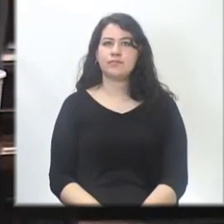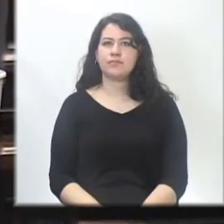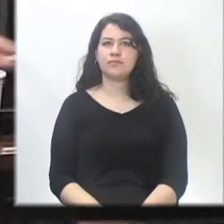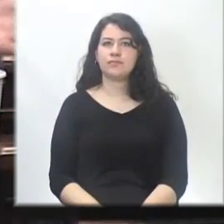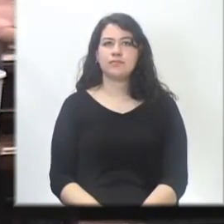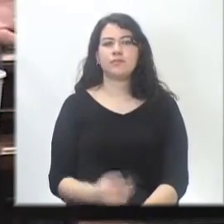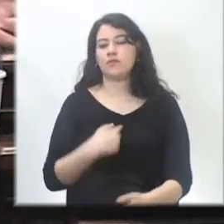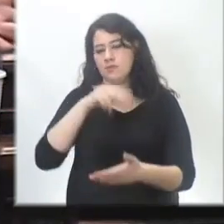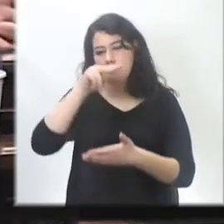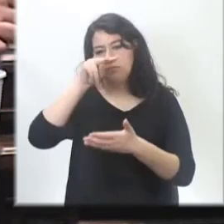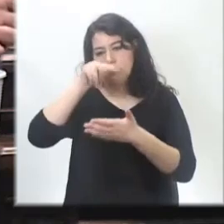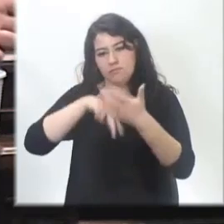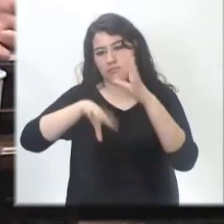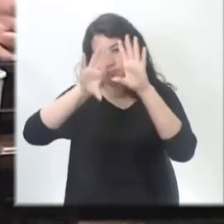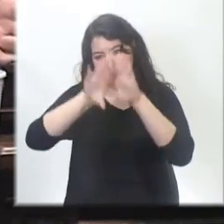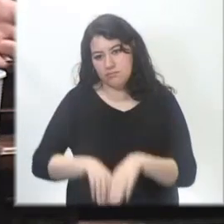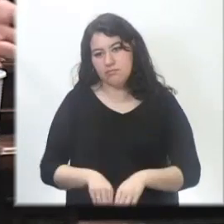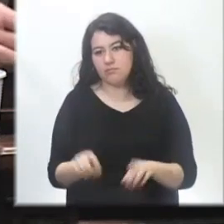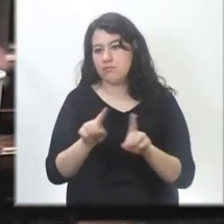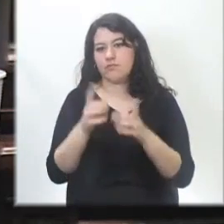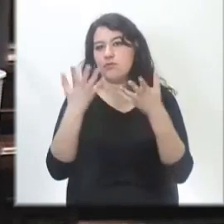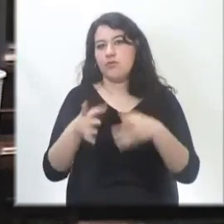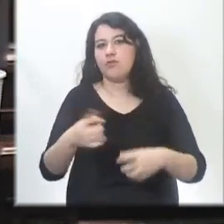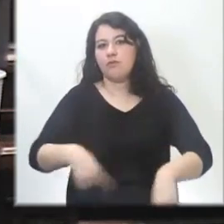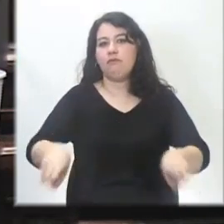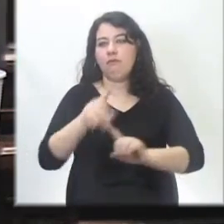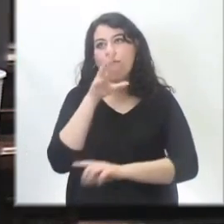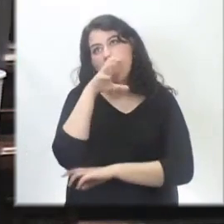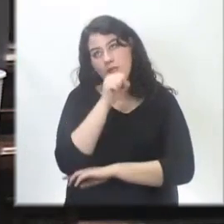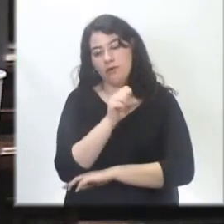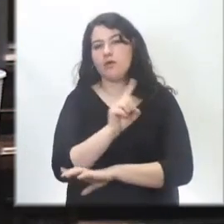no voy a leer todo el informe, obviamente, no lo quiero aburrir, pero